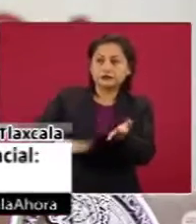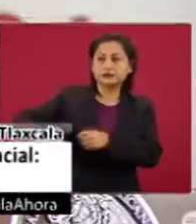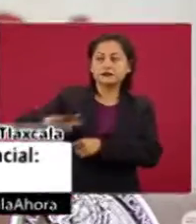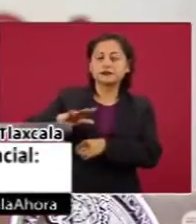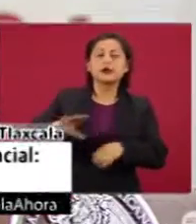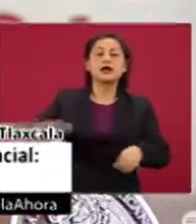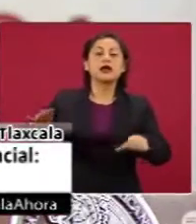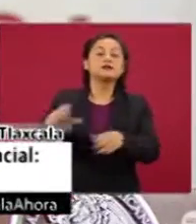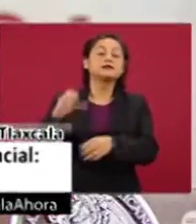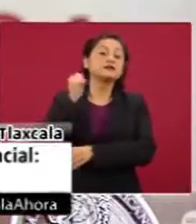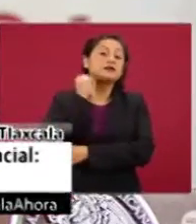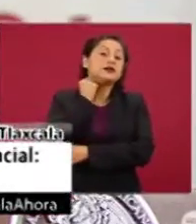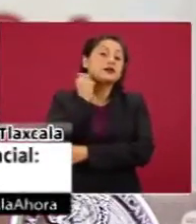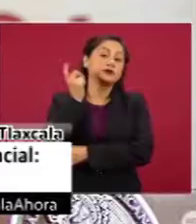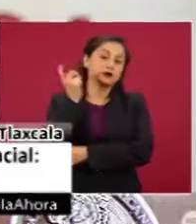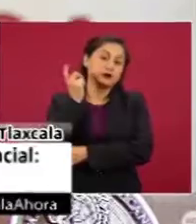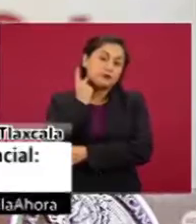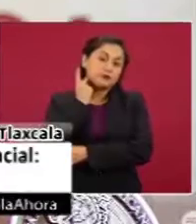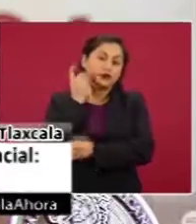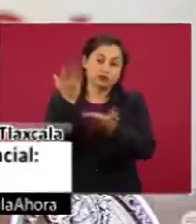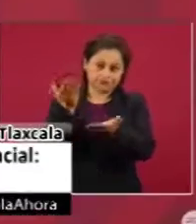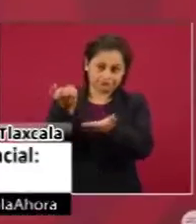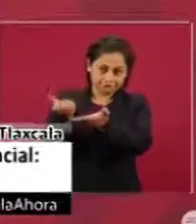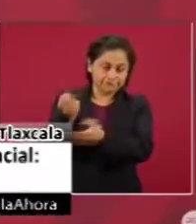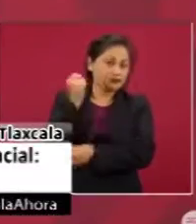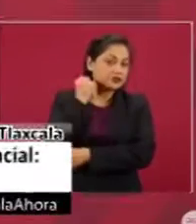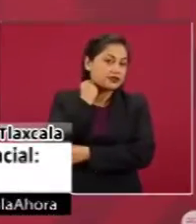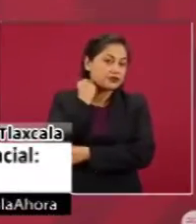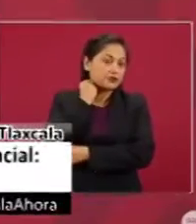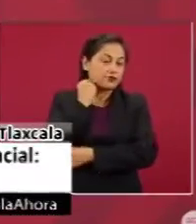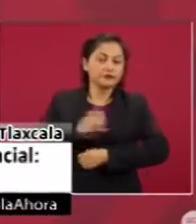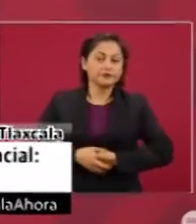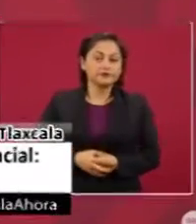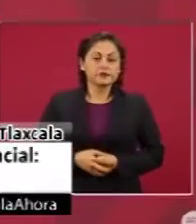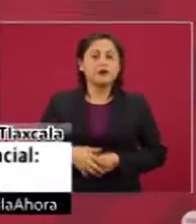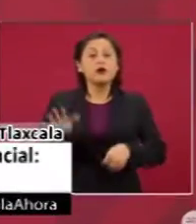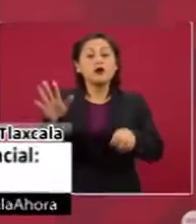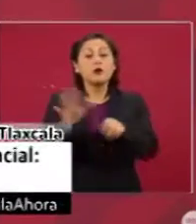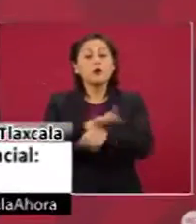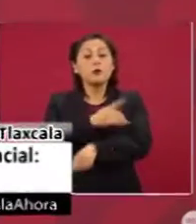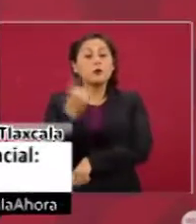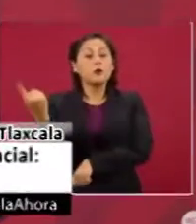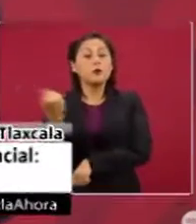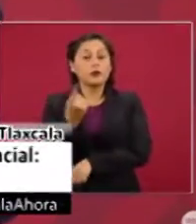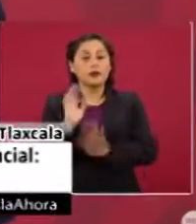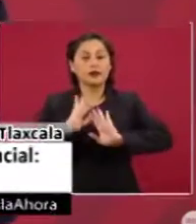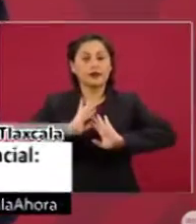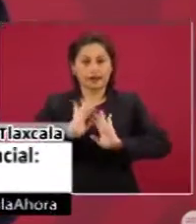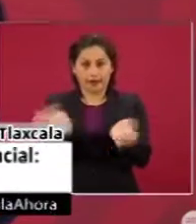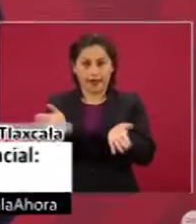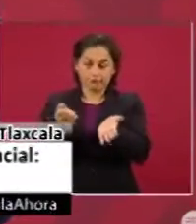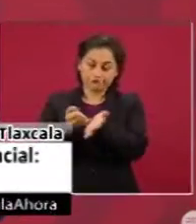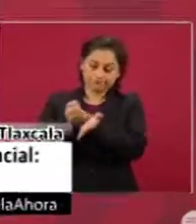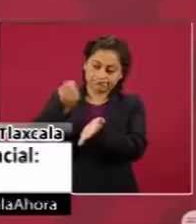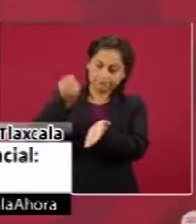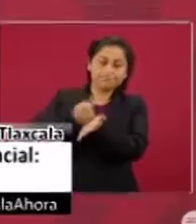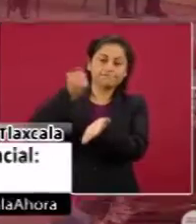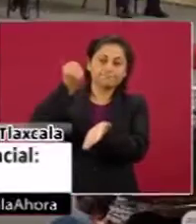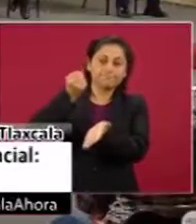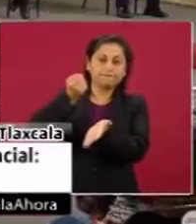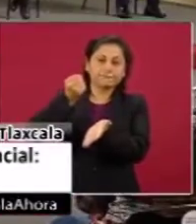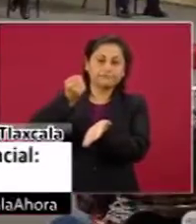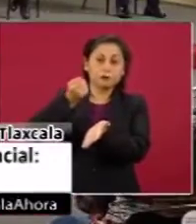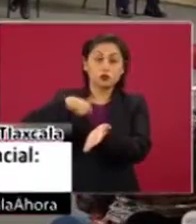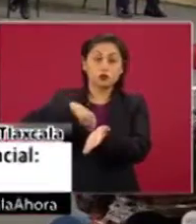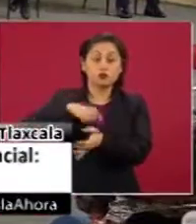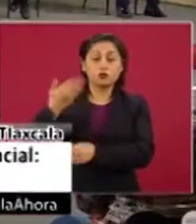año, se concretará dicha reforma, adelantó el presidente Andrés Manuel López Obrador. La reforma constitucional fue aprobada el jueves y pone